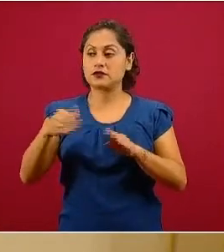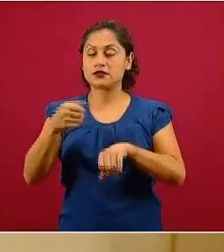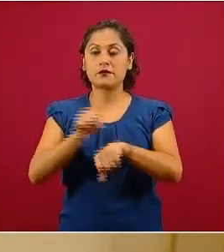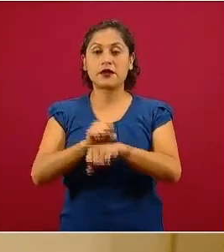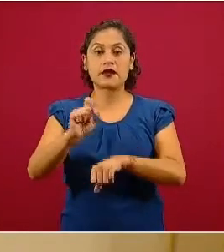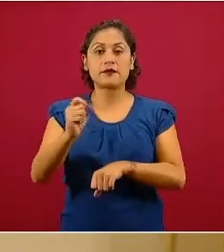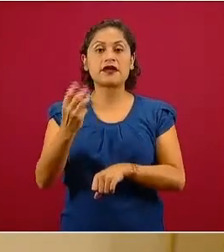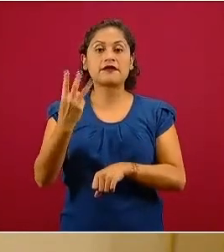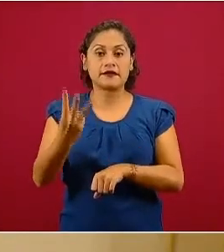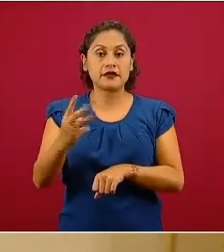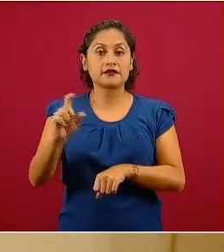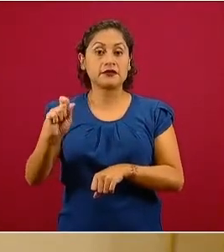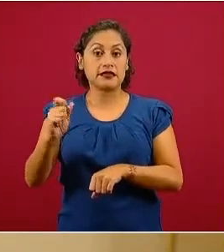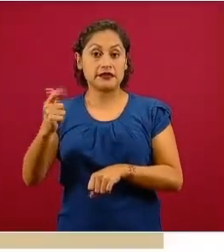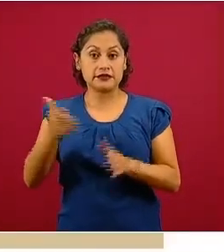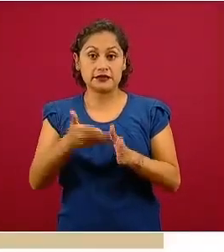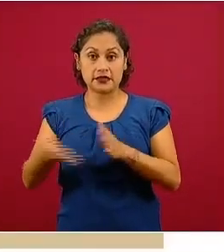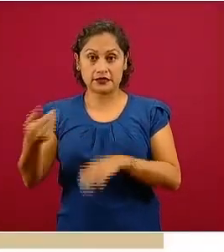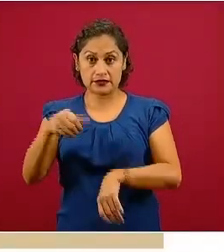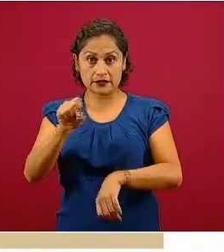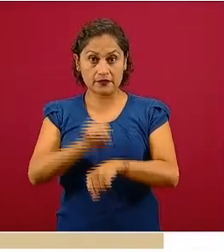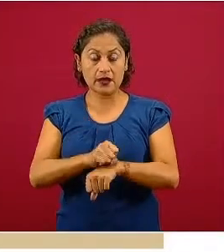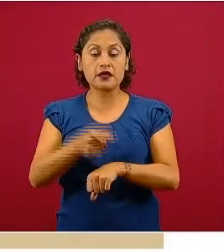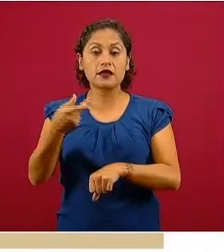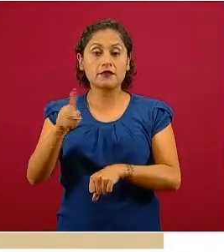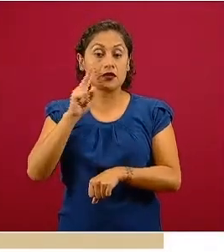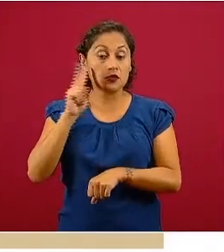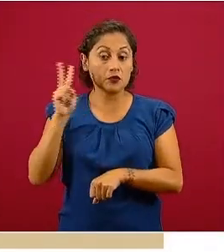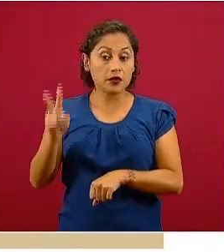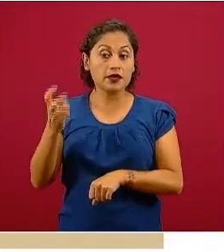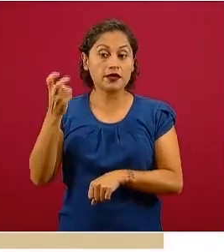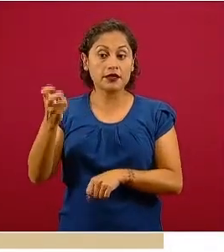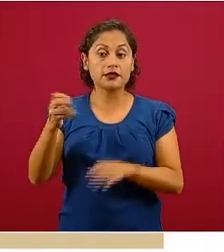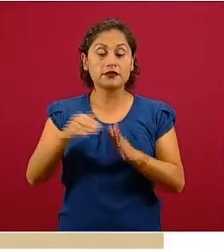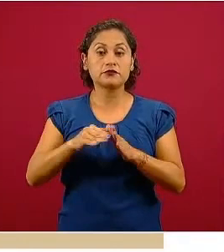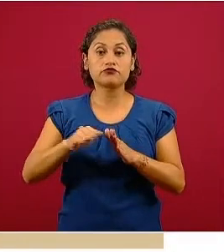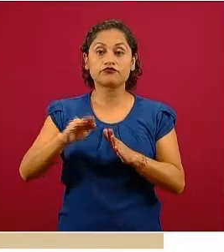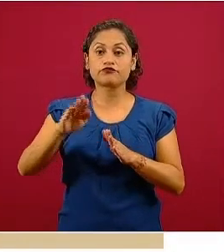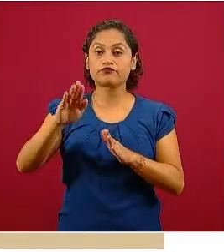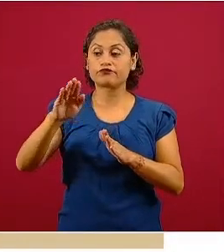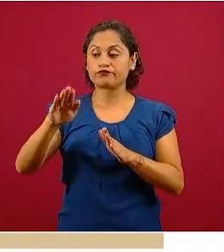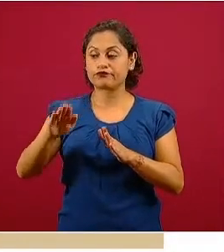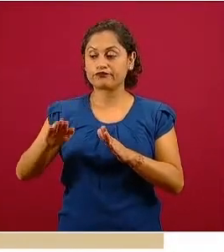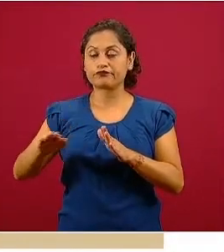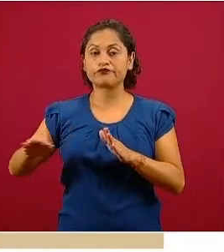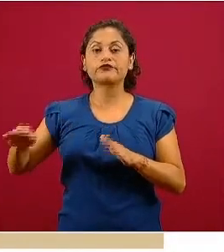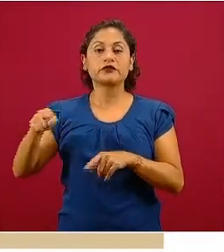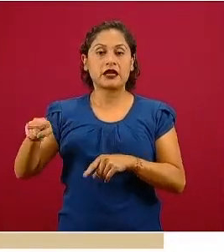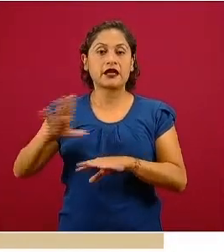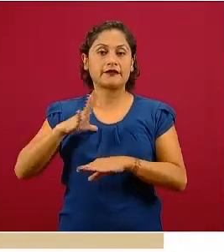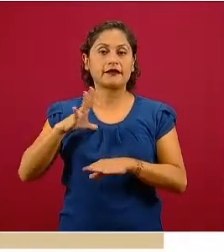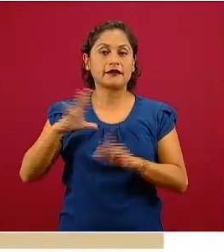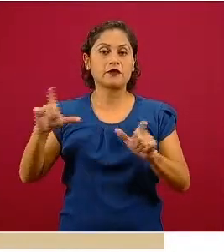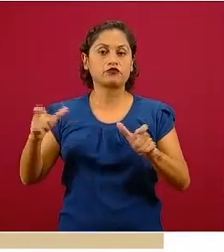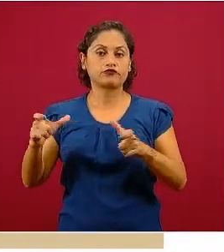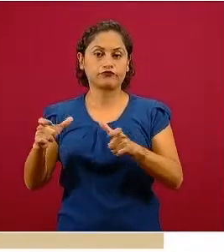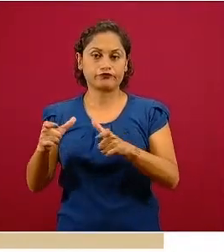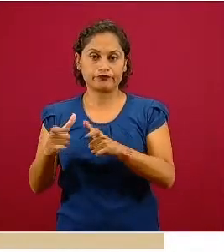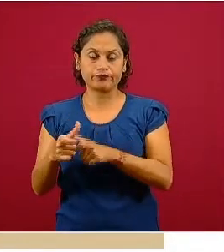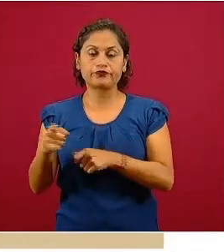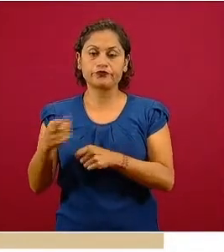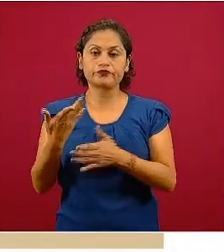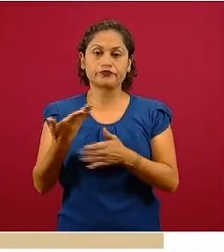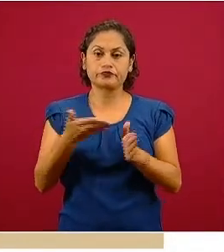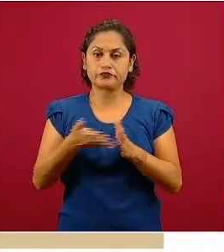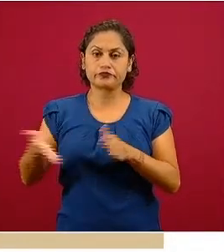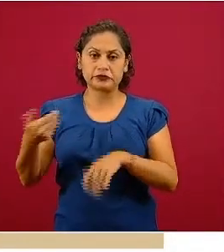semana 27, pero si vemos la tendencia en general fue descendente y se ha mantenido descendente hasta las últimas semanas